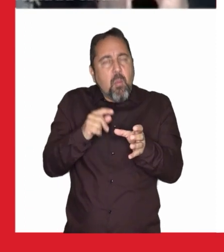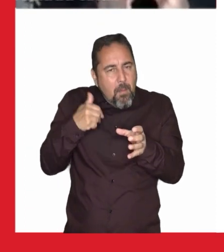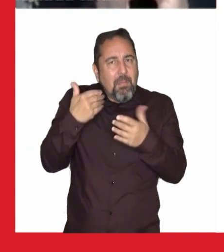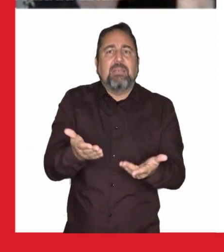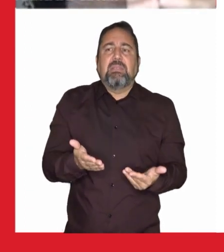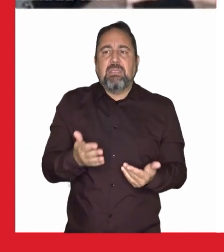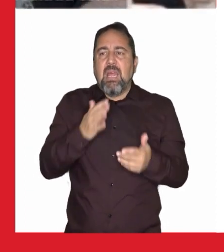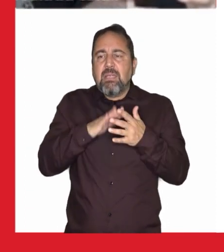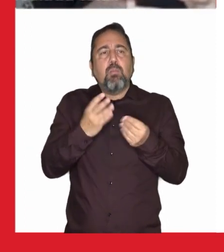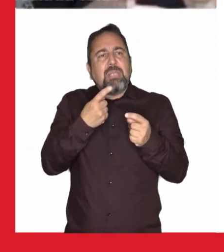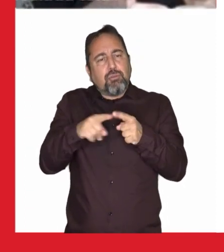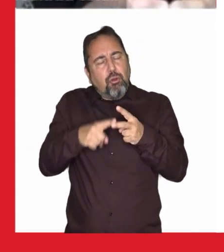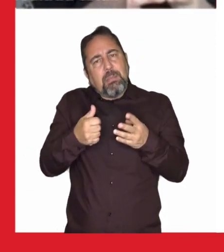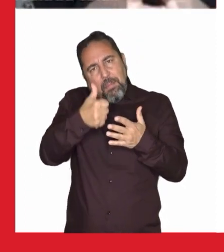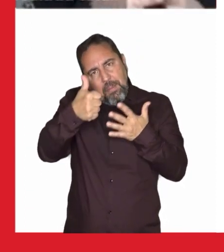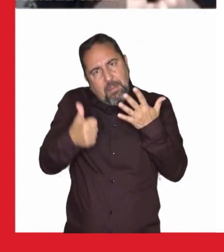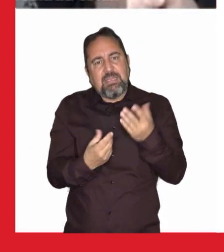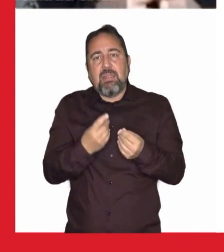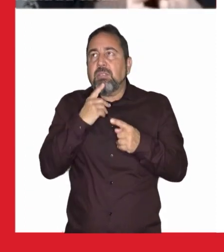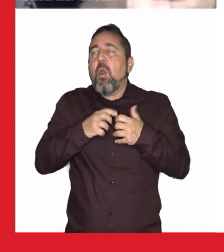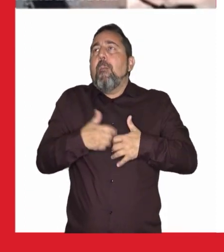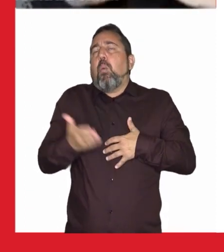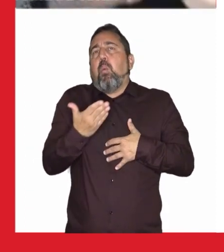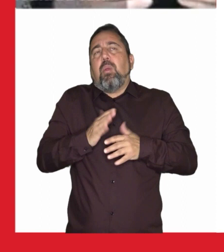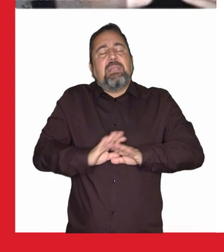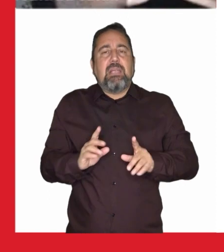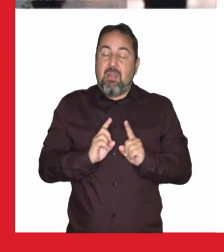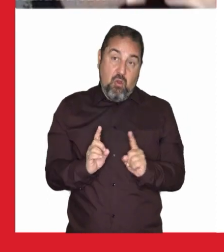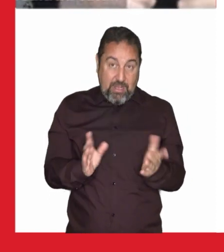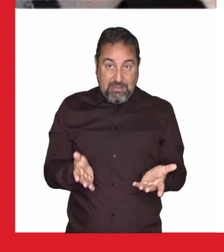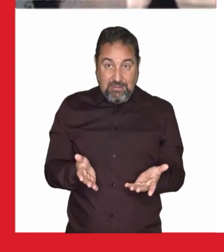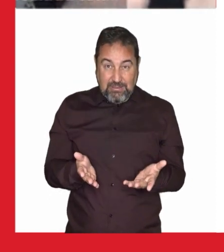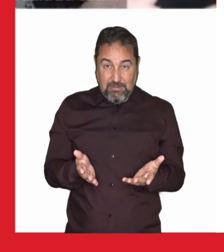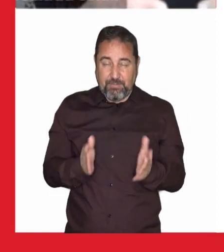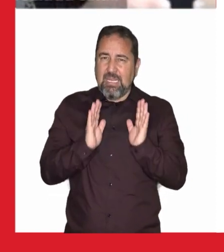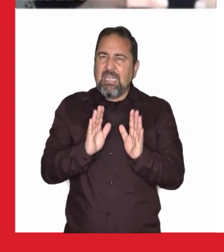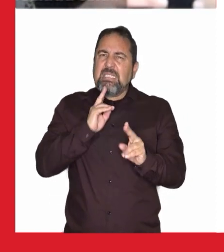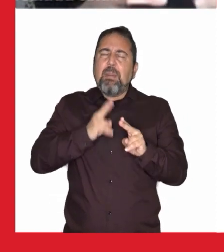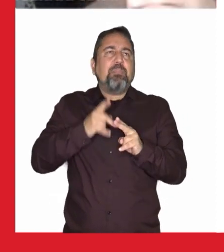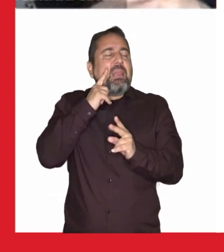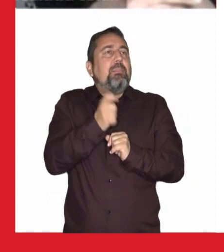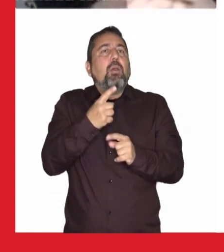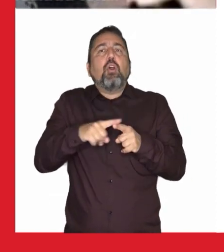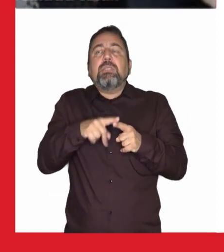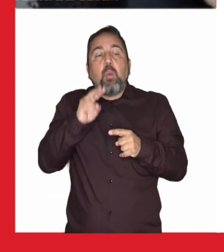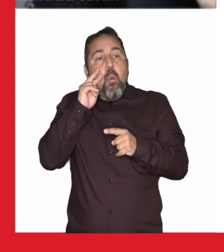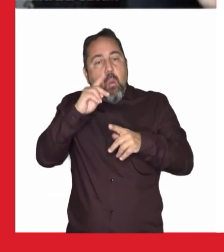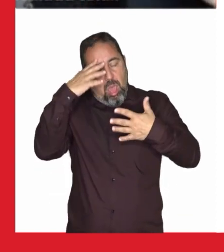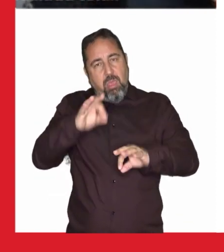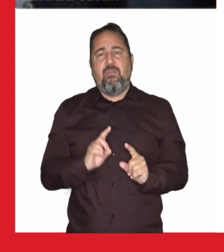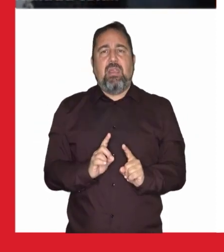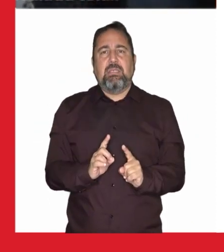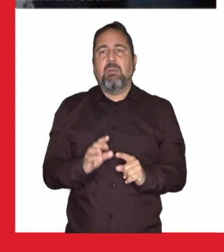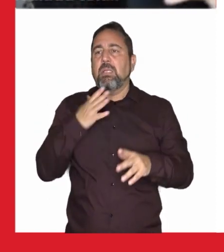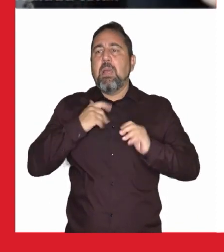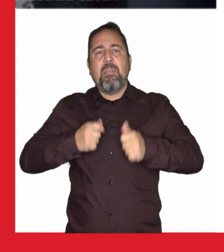que es mucho más allá que el propio producto. ¿Sí? Es decir, que para producir y para vender necesitas muchas más cosas que simplemente producir y vender. ¿Vale?